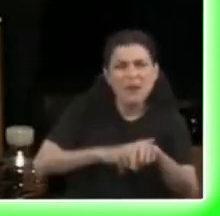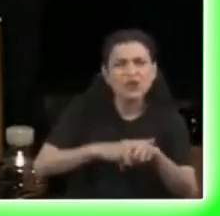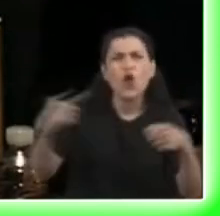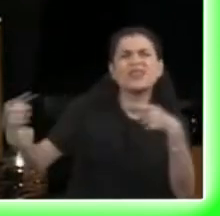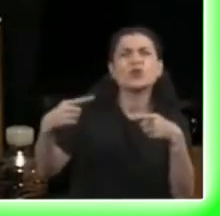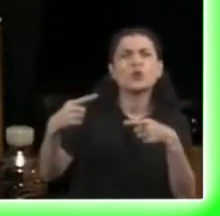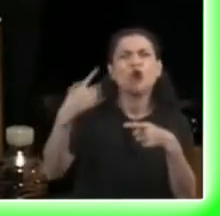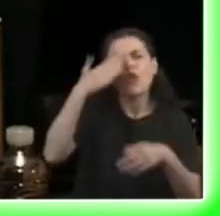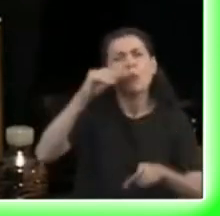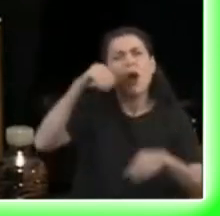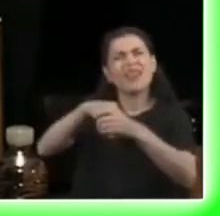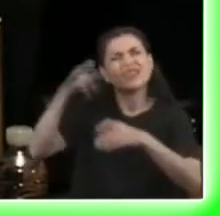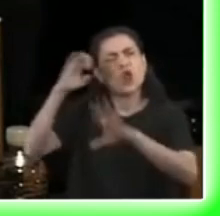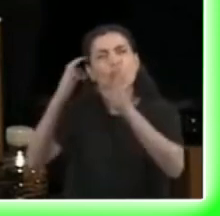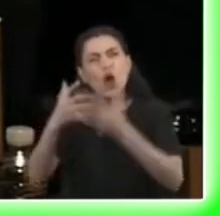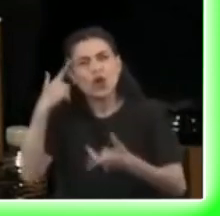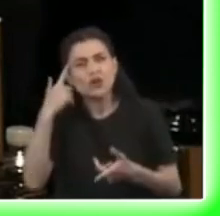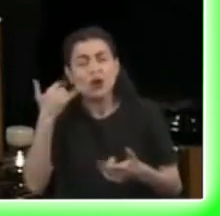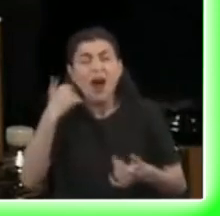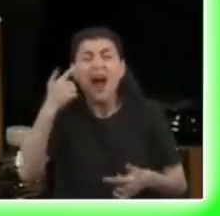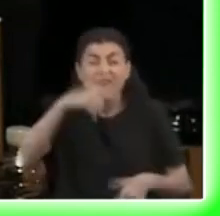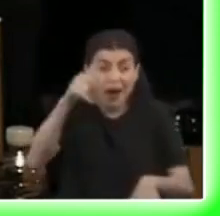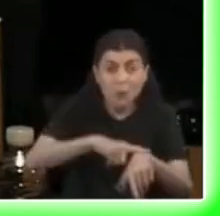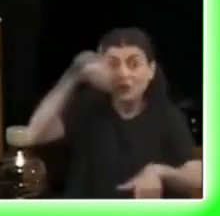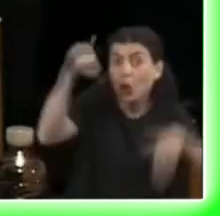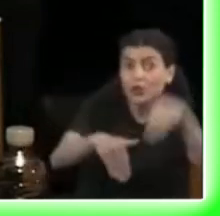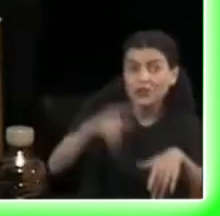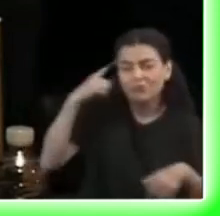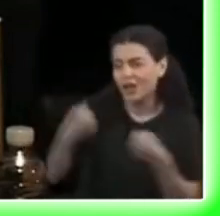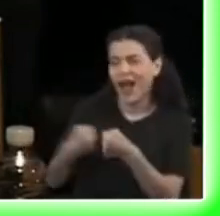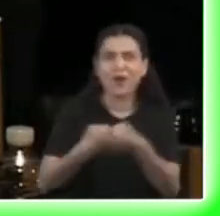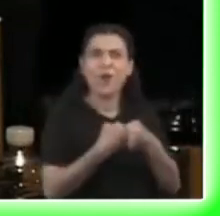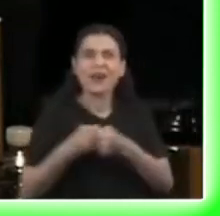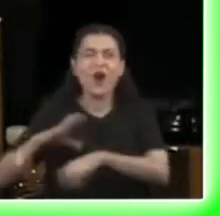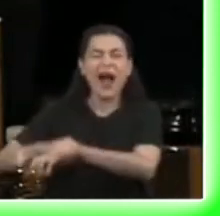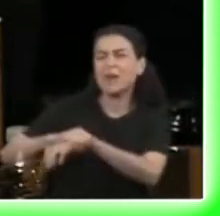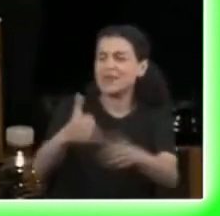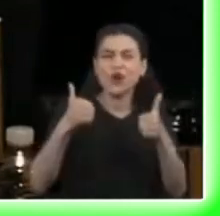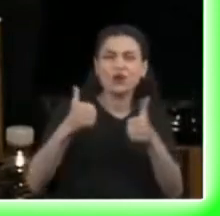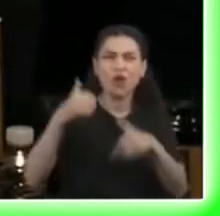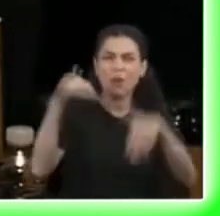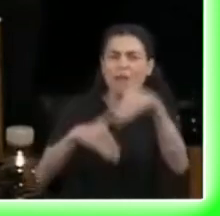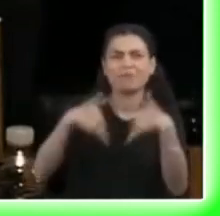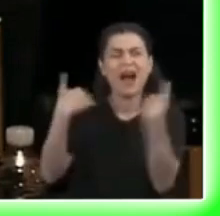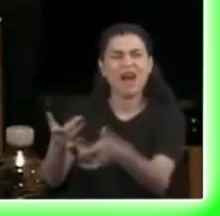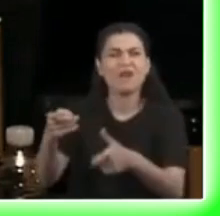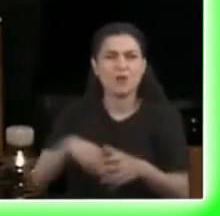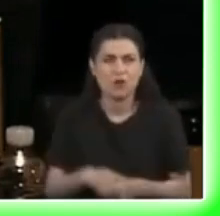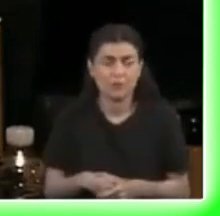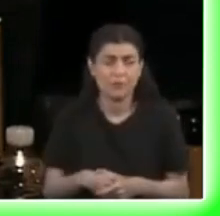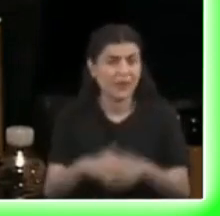siempre votando juntos cuando se trata de joder a la sociedad. Y vaya que ustedes lo ven en el Parlamento